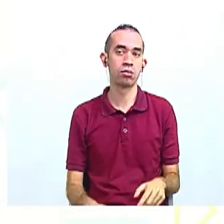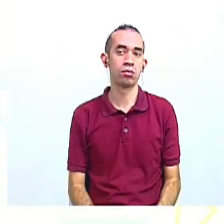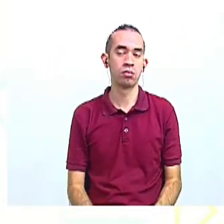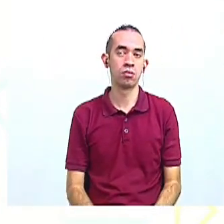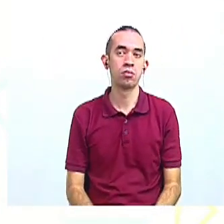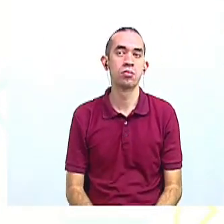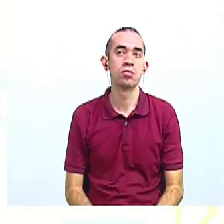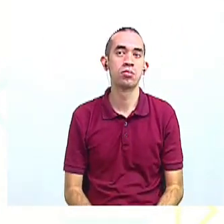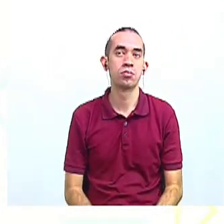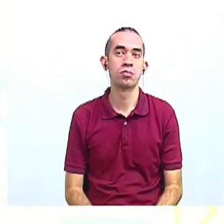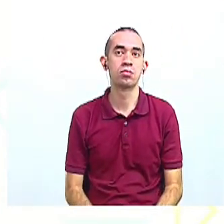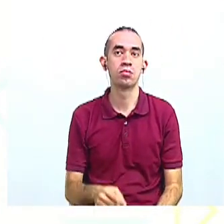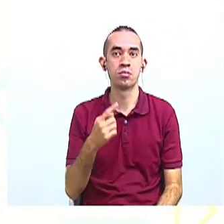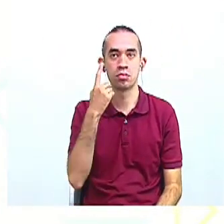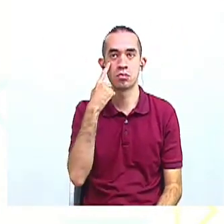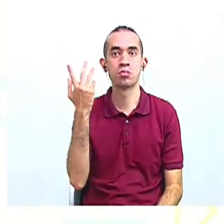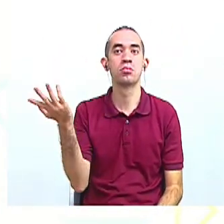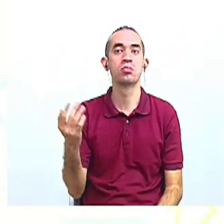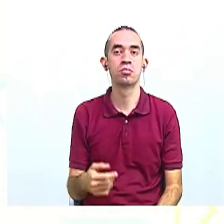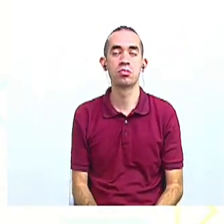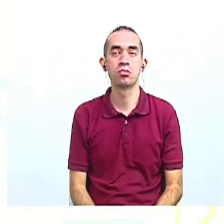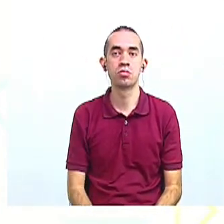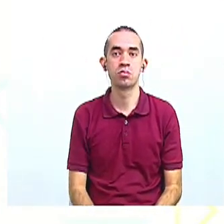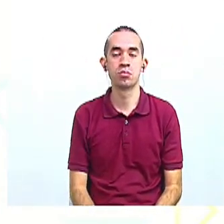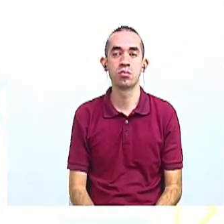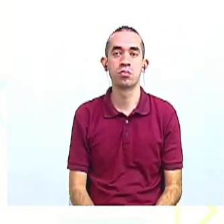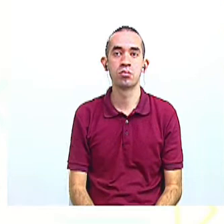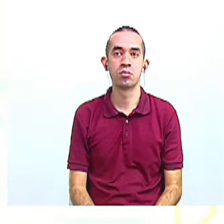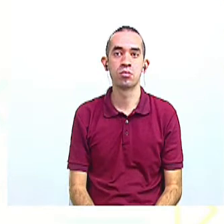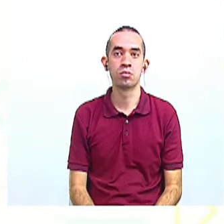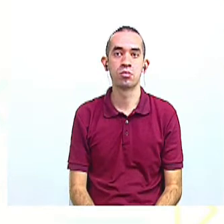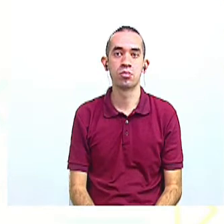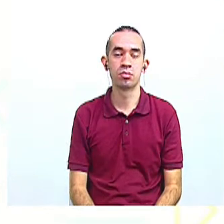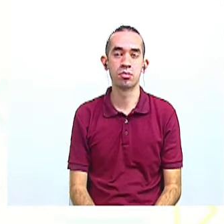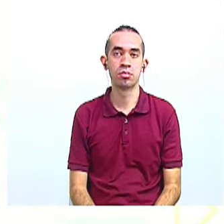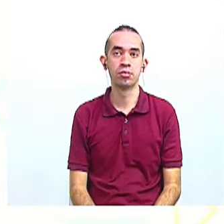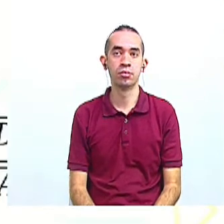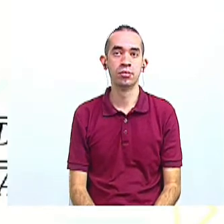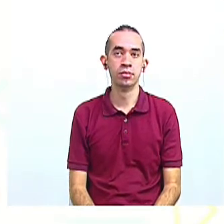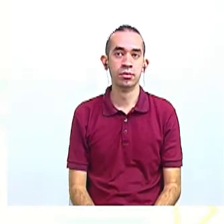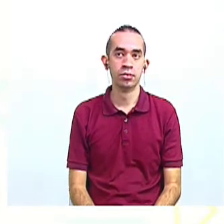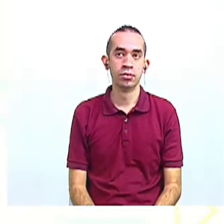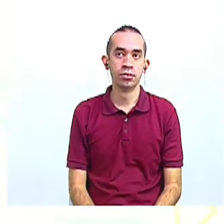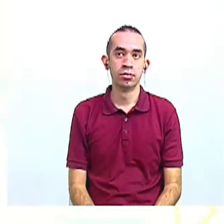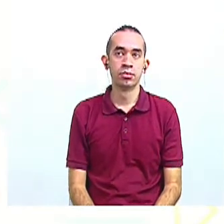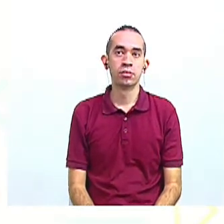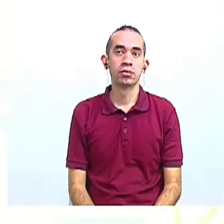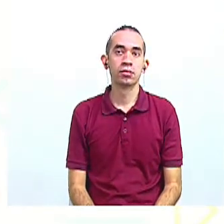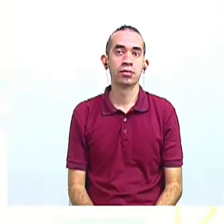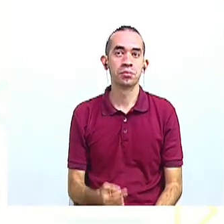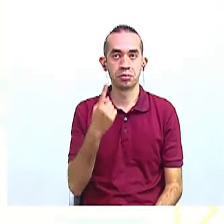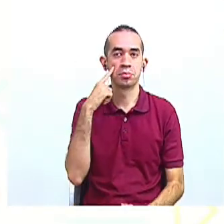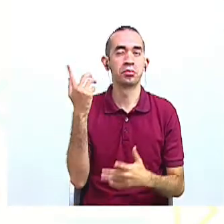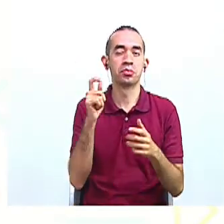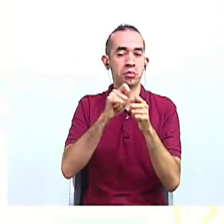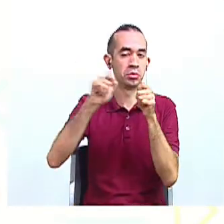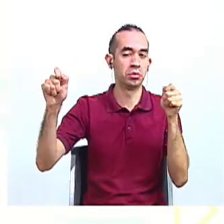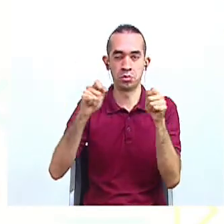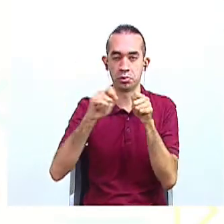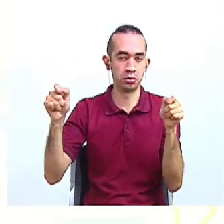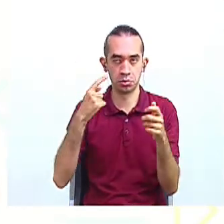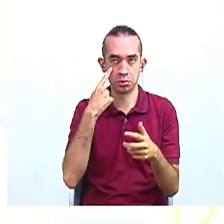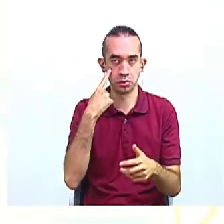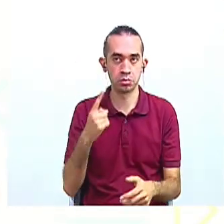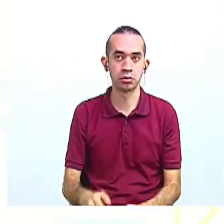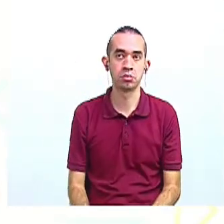forma. Entonces tendremos lo siguiente. Si comparamos las medidas